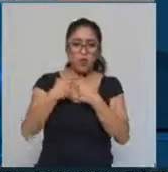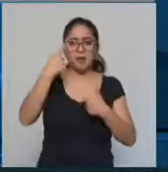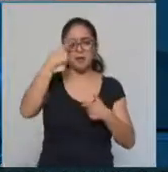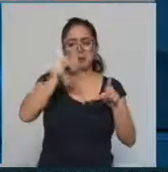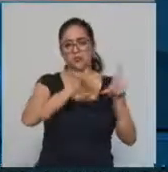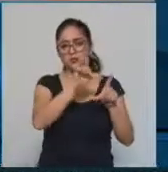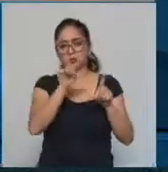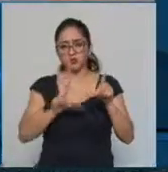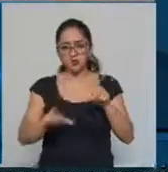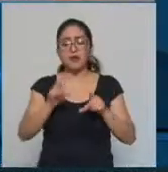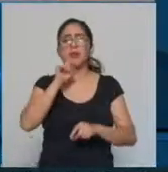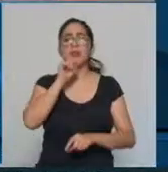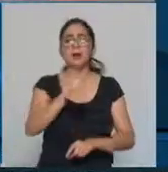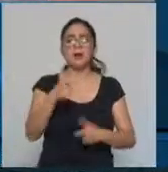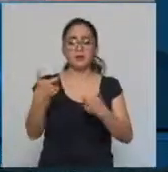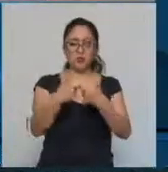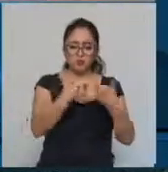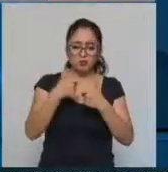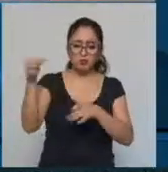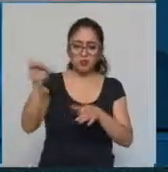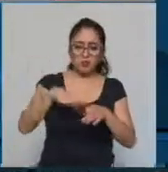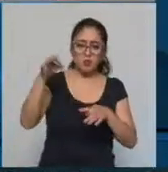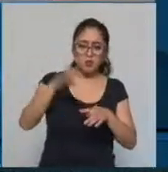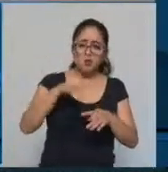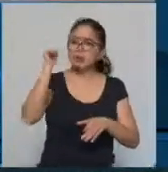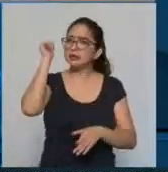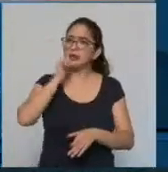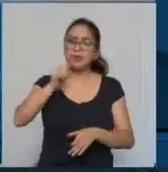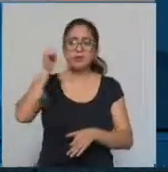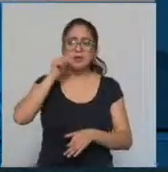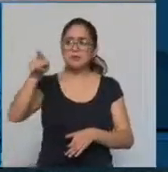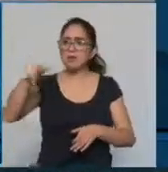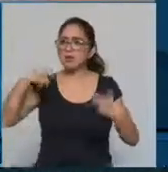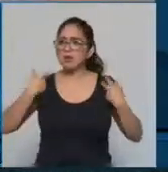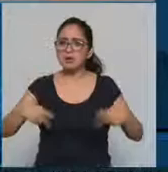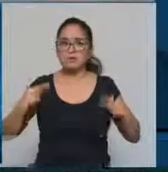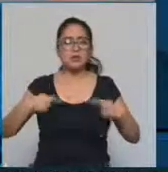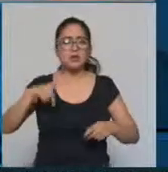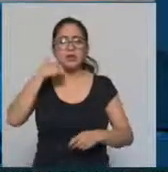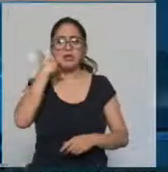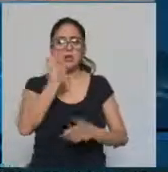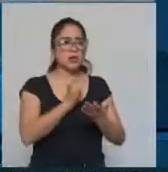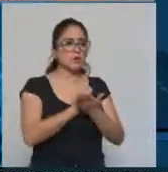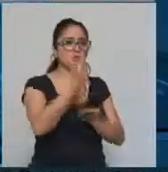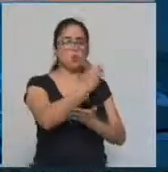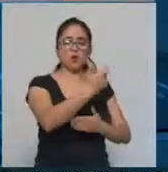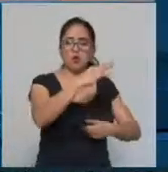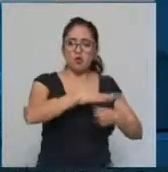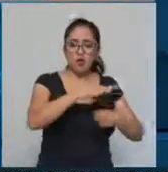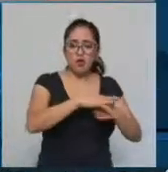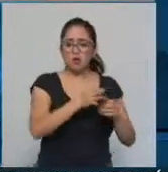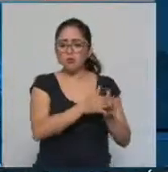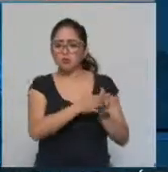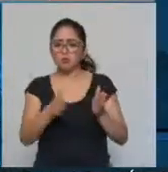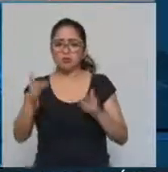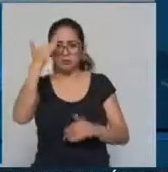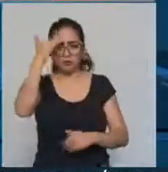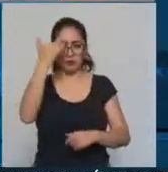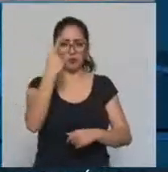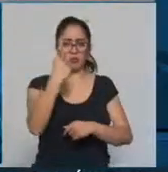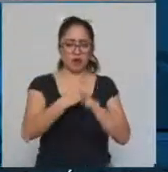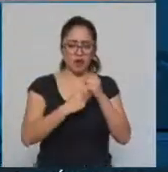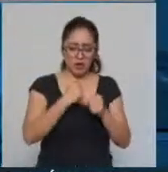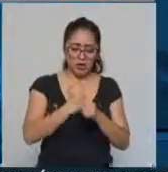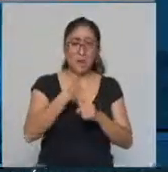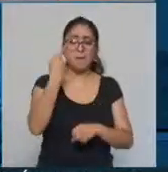Nuestra campaña de captación de fondos siempre están abiertas, siempre hay acciones en cualquier época del año, en cualquier ¿no? época del año. Siempre, pero sí es importante destacar